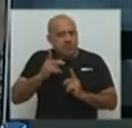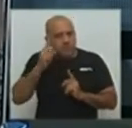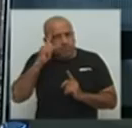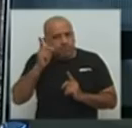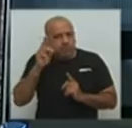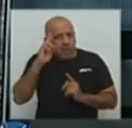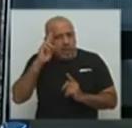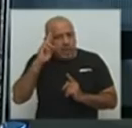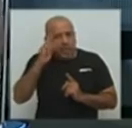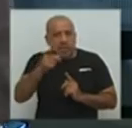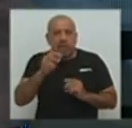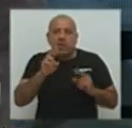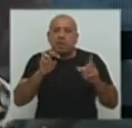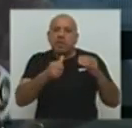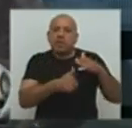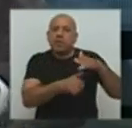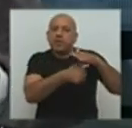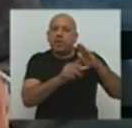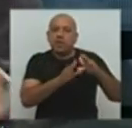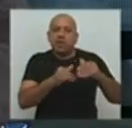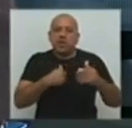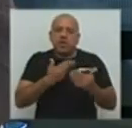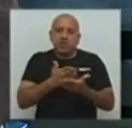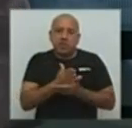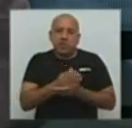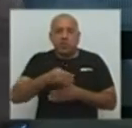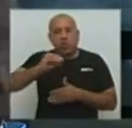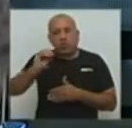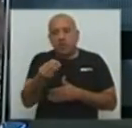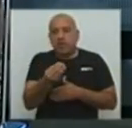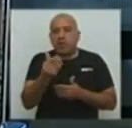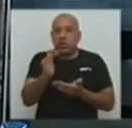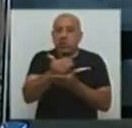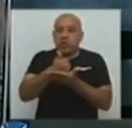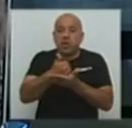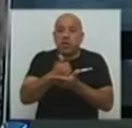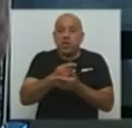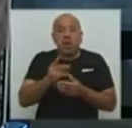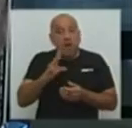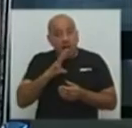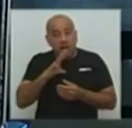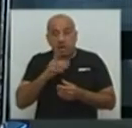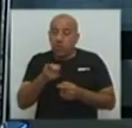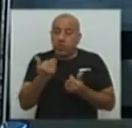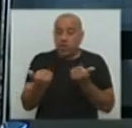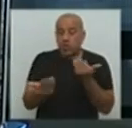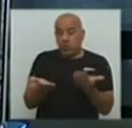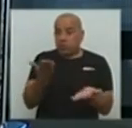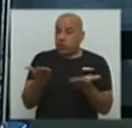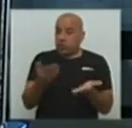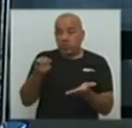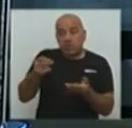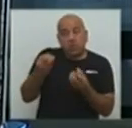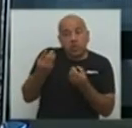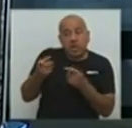de los dirigentes porque si siempre criticamos que porque pierdes los sacan en esta oportunidad hay una evaluación o tratarán de hacer una relación de ver